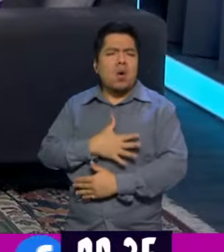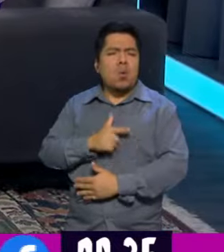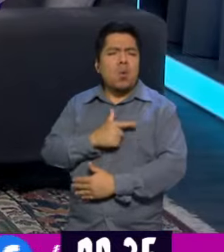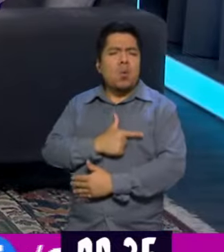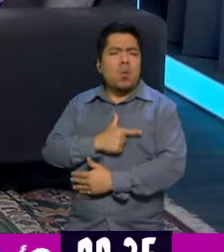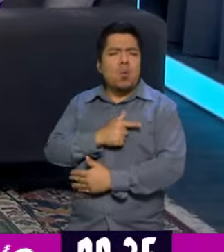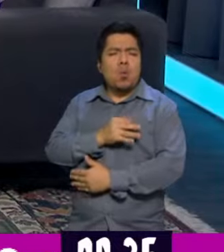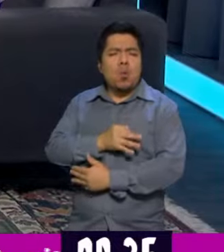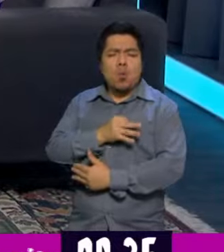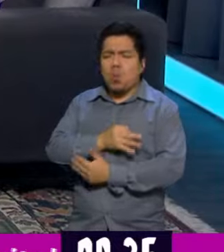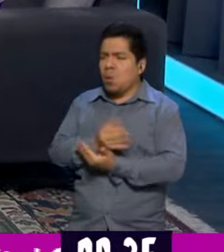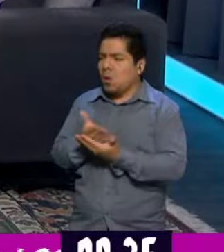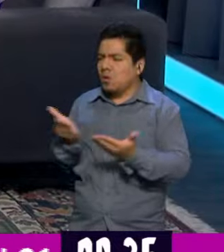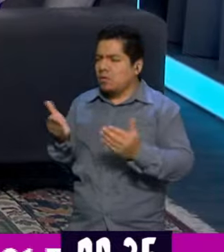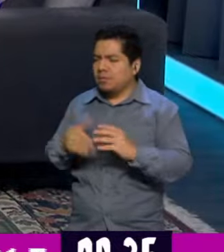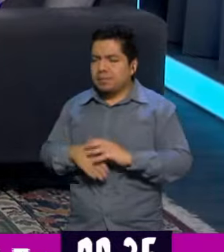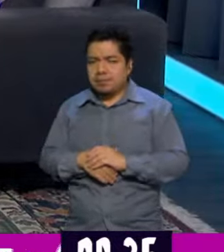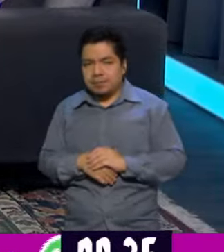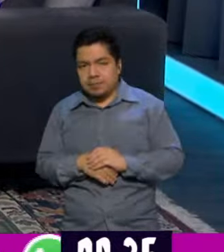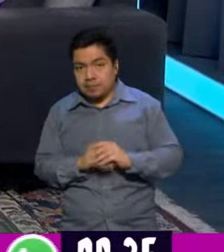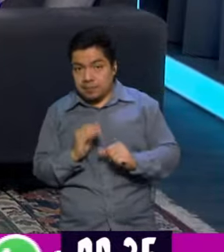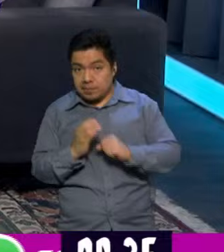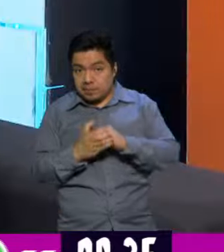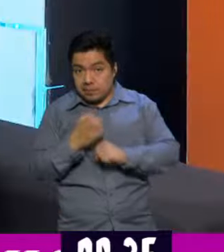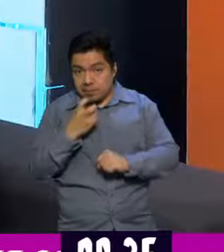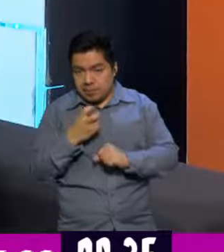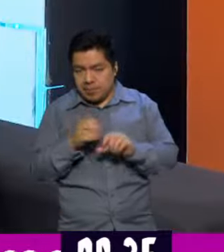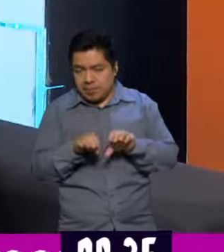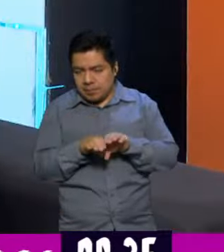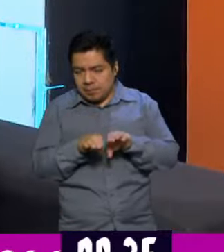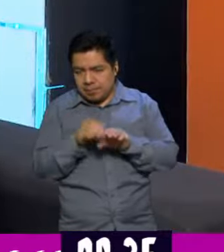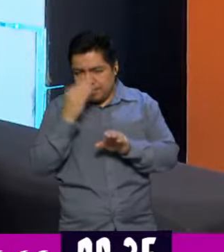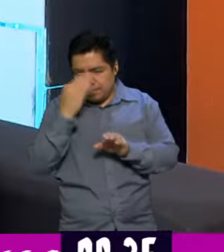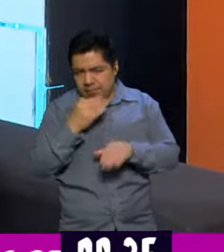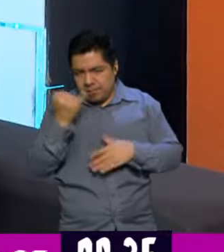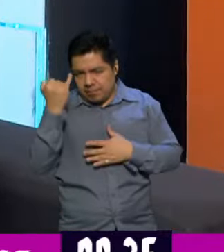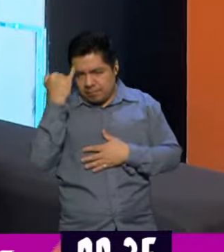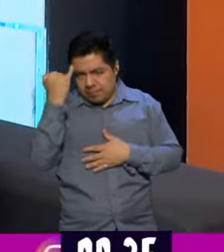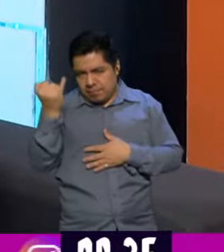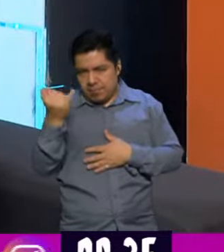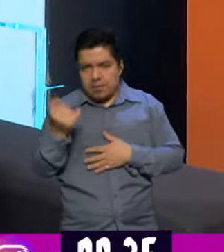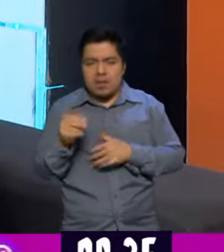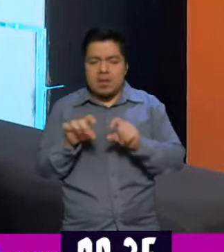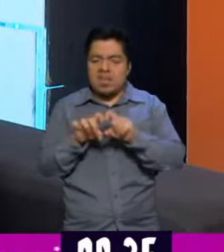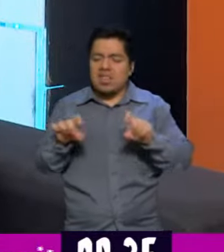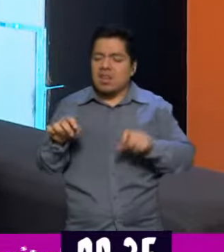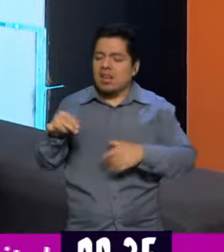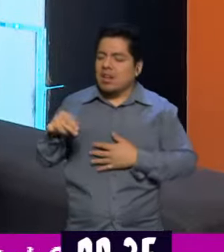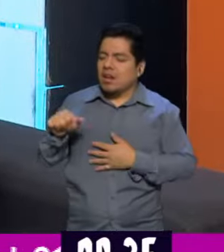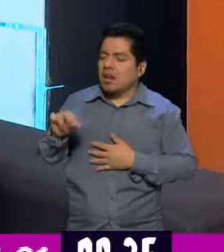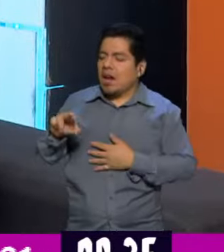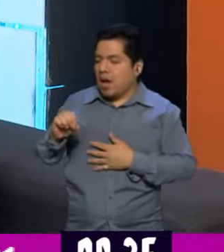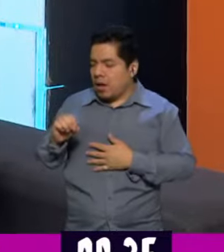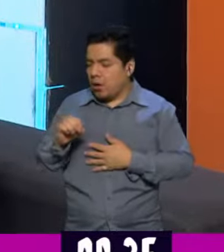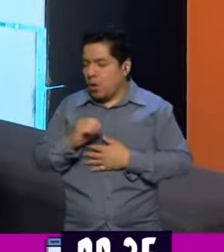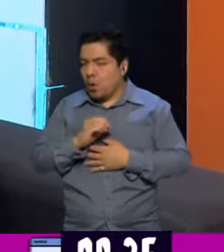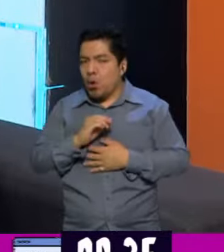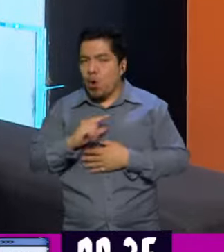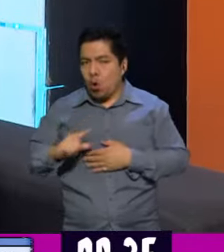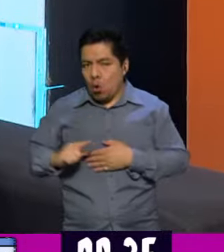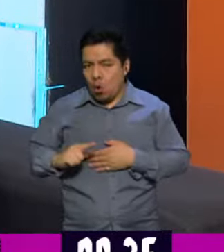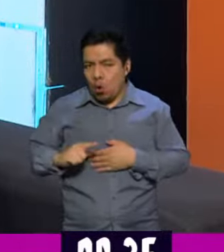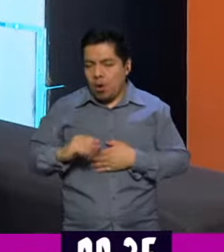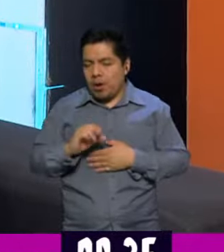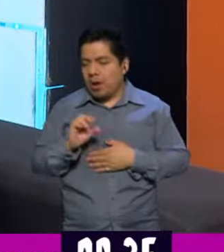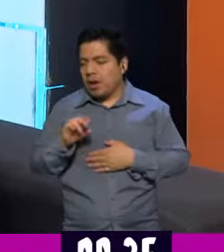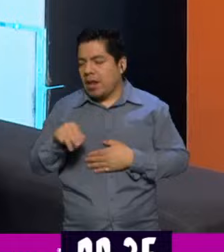Y esto tiene que ver con este discurso del narcogobierno, de la narcocandidata. Se